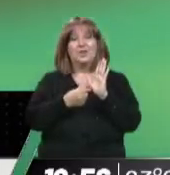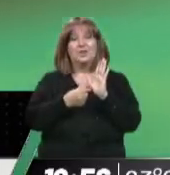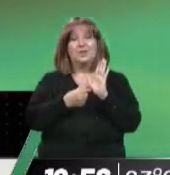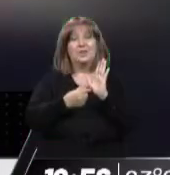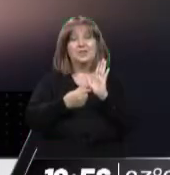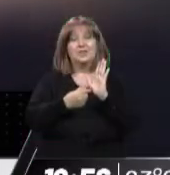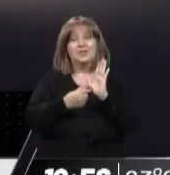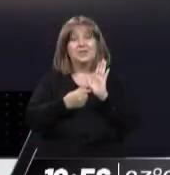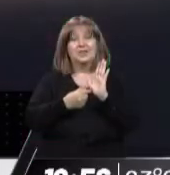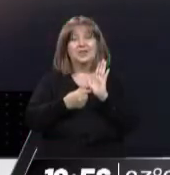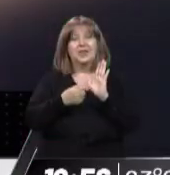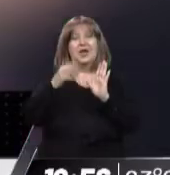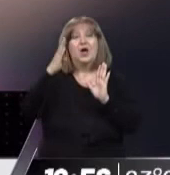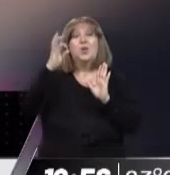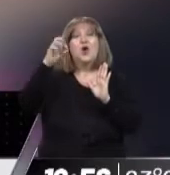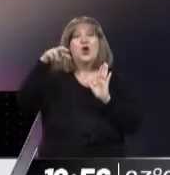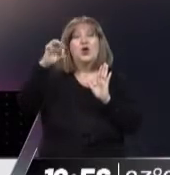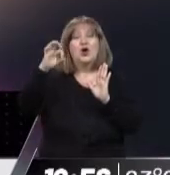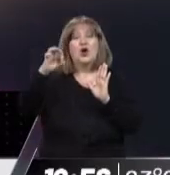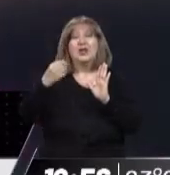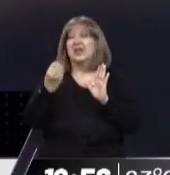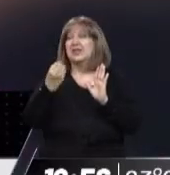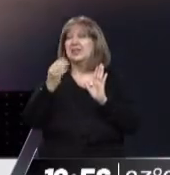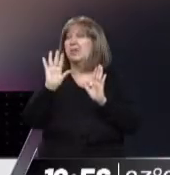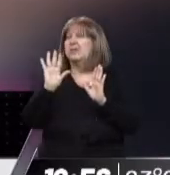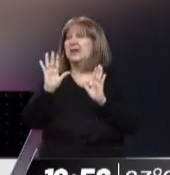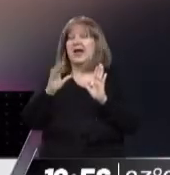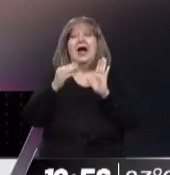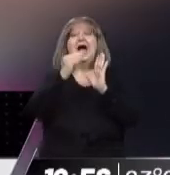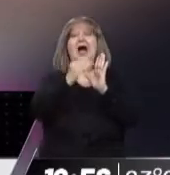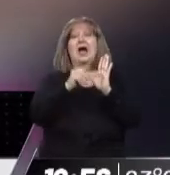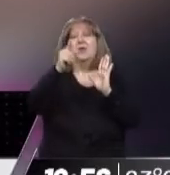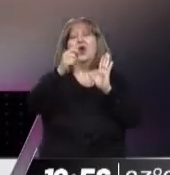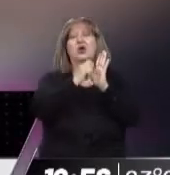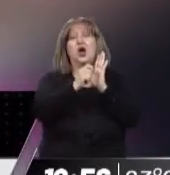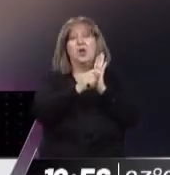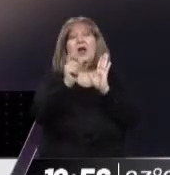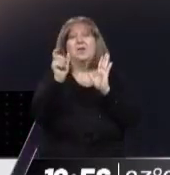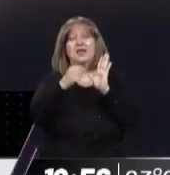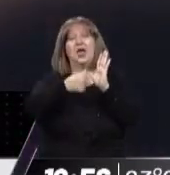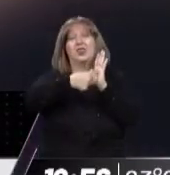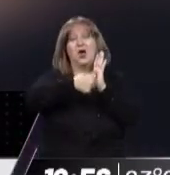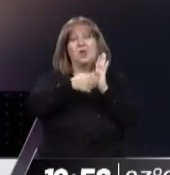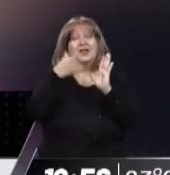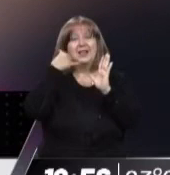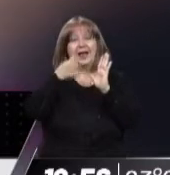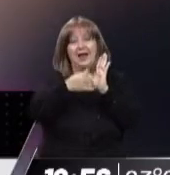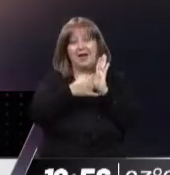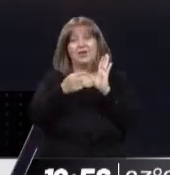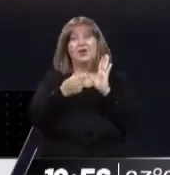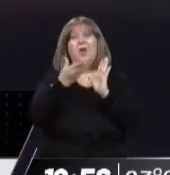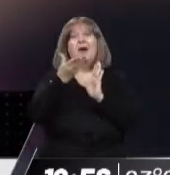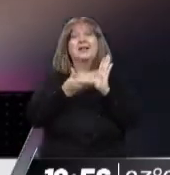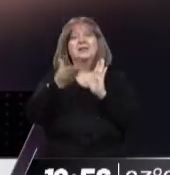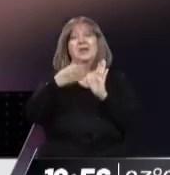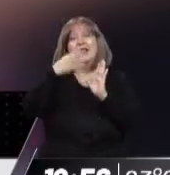¿Qué es bono? Déjame decirte que un bono es un papelito en el que pones tu nombre, apellido, DNI, número de teléfono, así